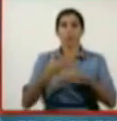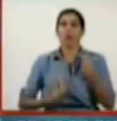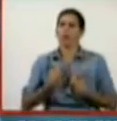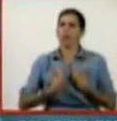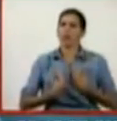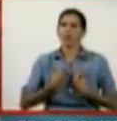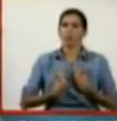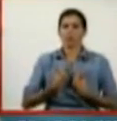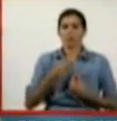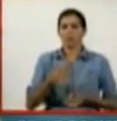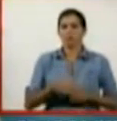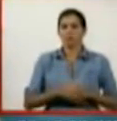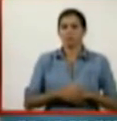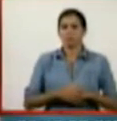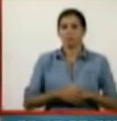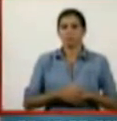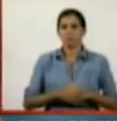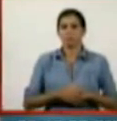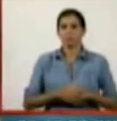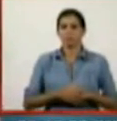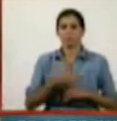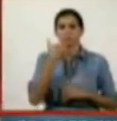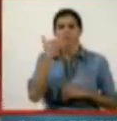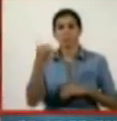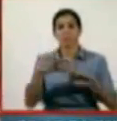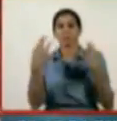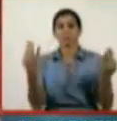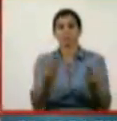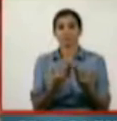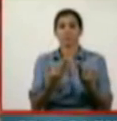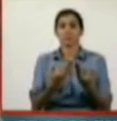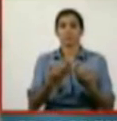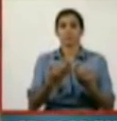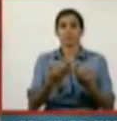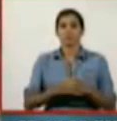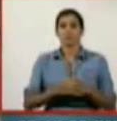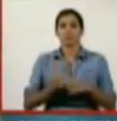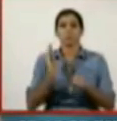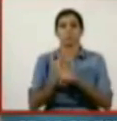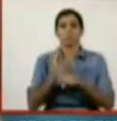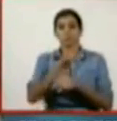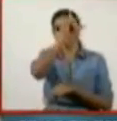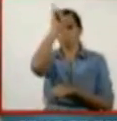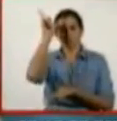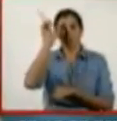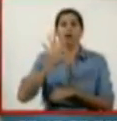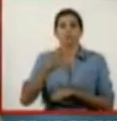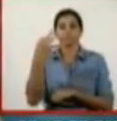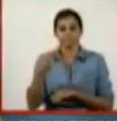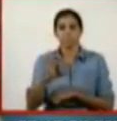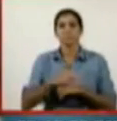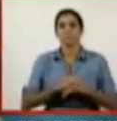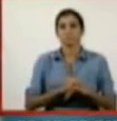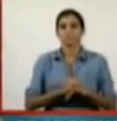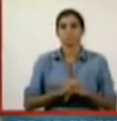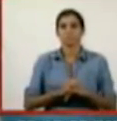esta situación y se comunicó con la familia para resu resguardar la seguridad de Leopoldo Y así fue resguardaron